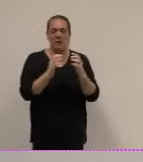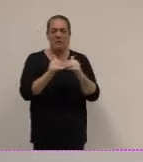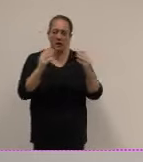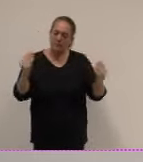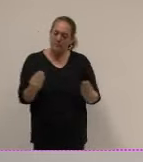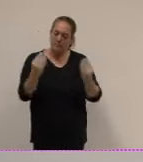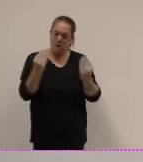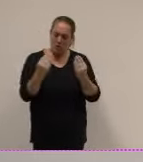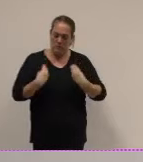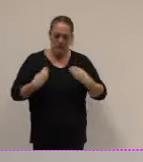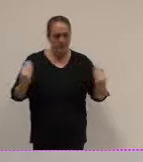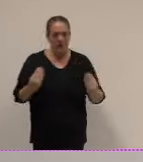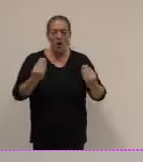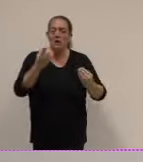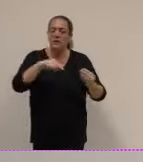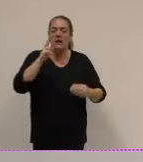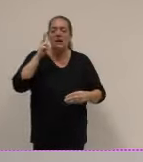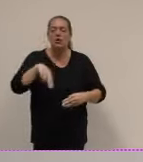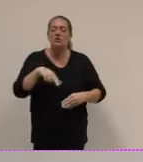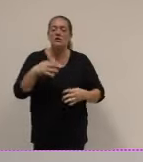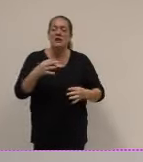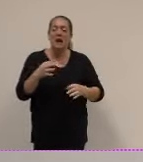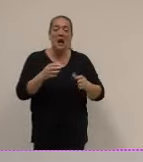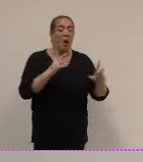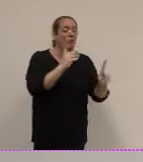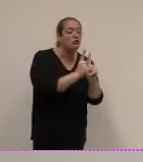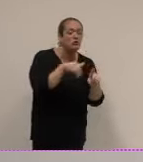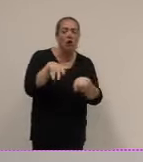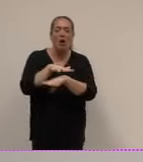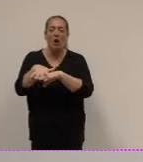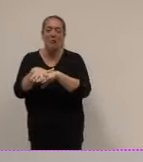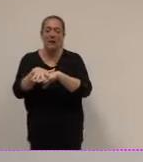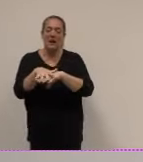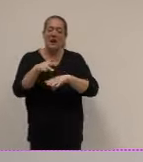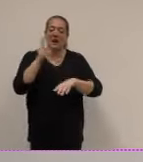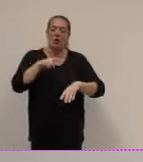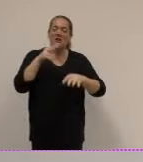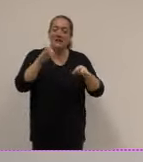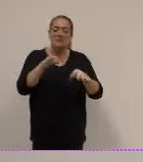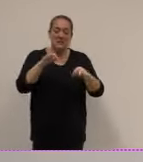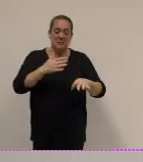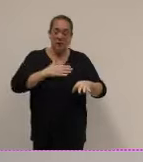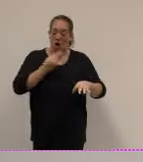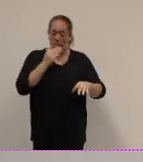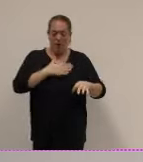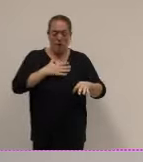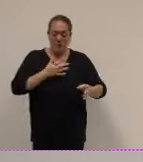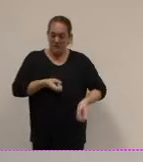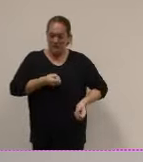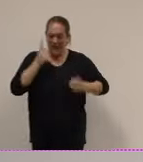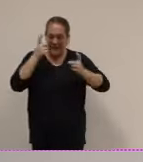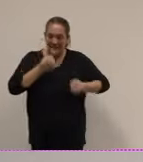Y también reconocer que estando a un lado o en otro siempre he intentado dar lo mejor de mí, entendiendo